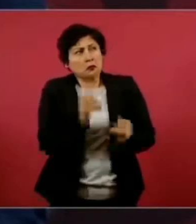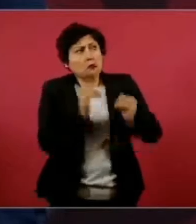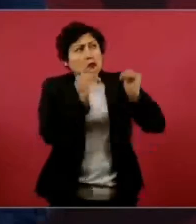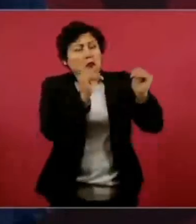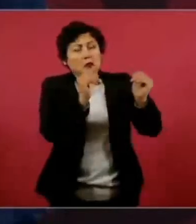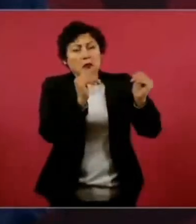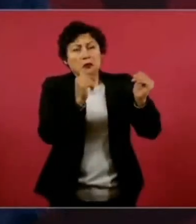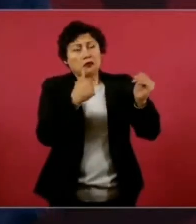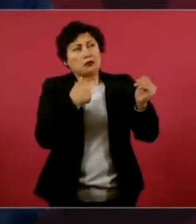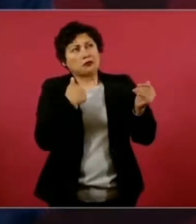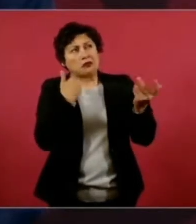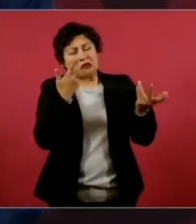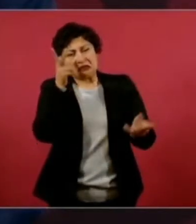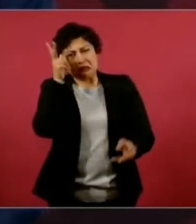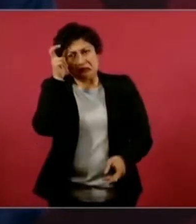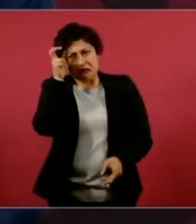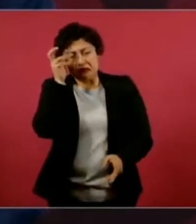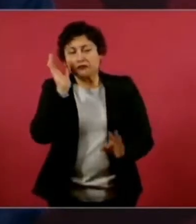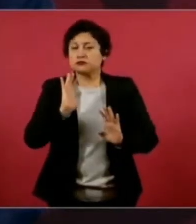Soy muy feliz